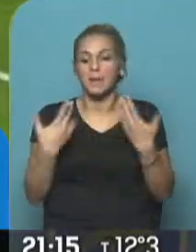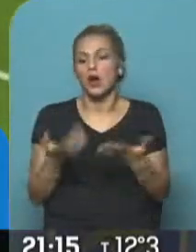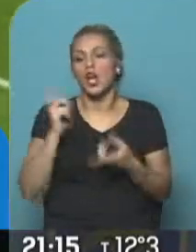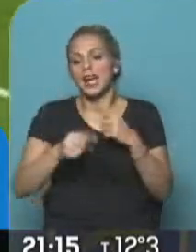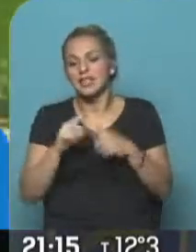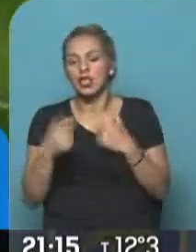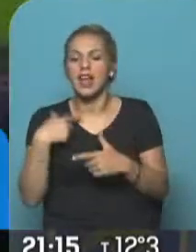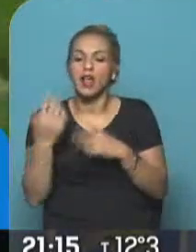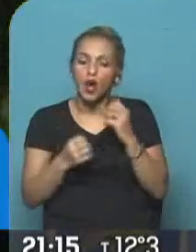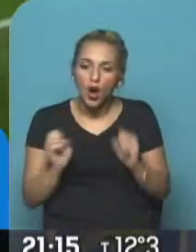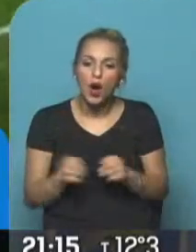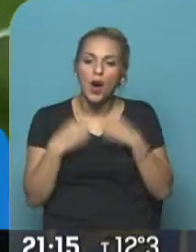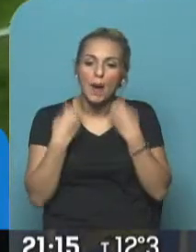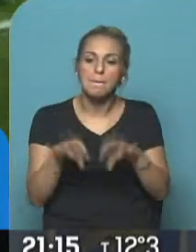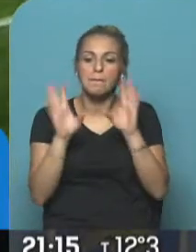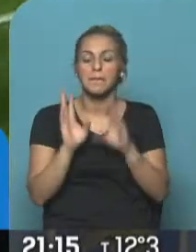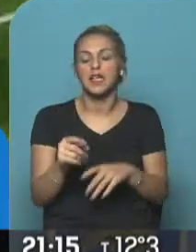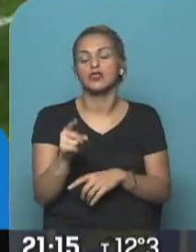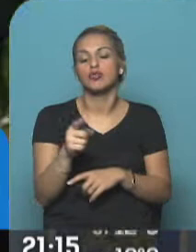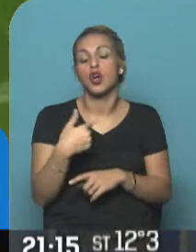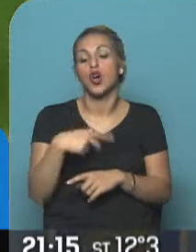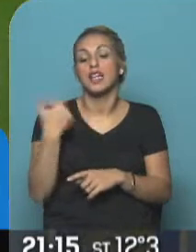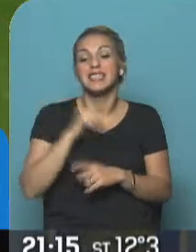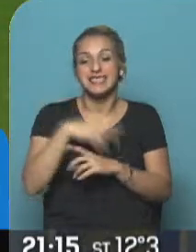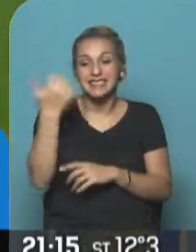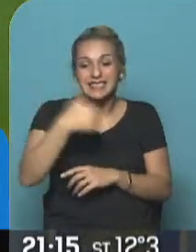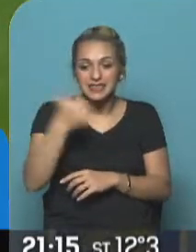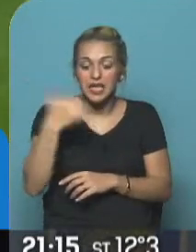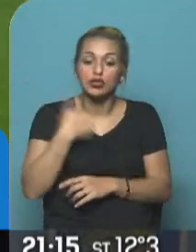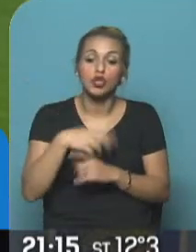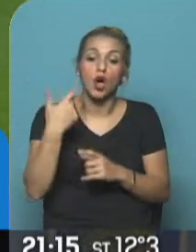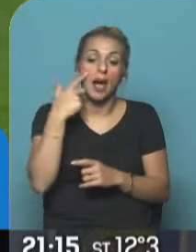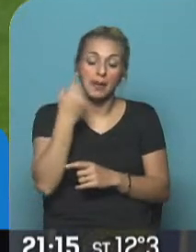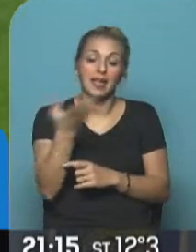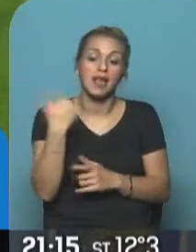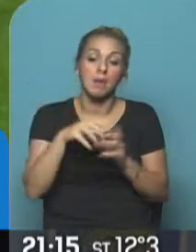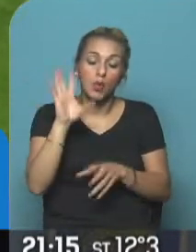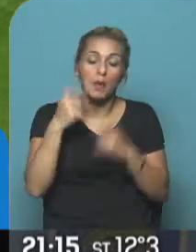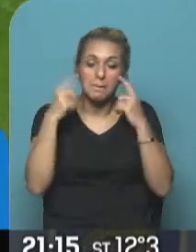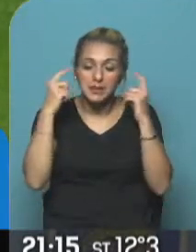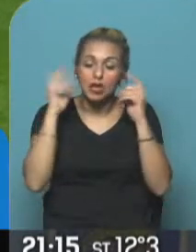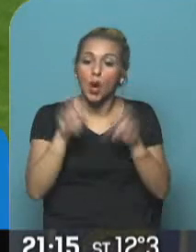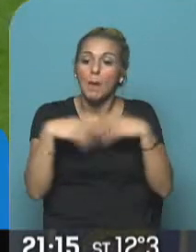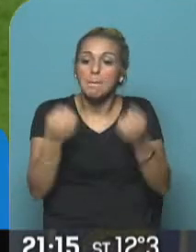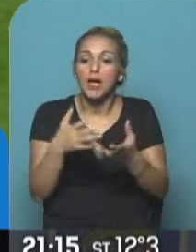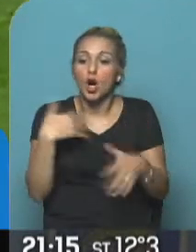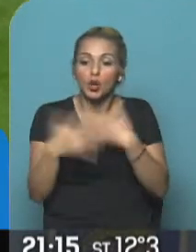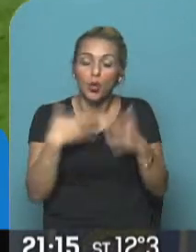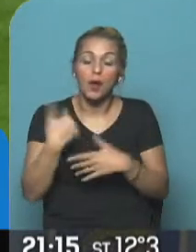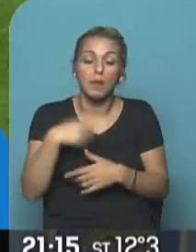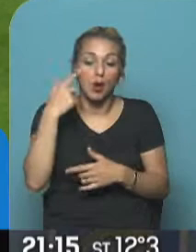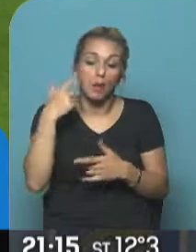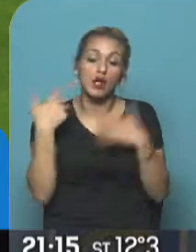este sexto Rugby Championship para los Pumas, pensando en la mejor elaboración del juego, que no se ha logrado en el día de hoy, pero que